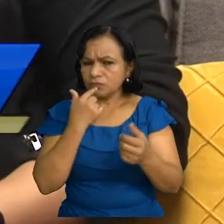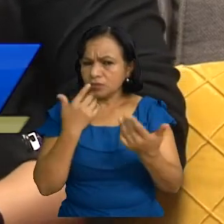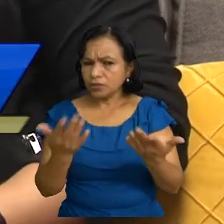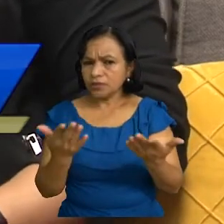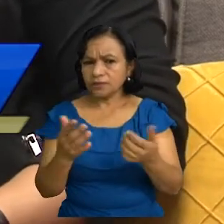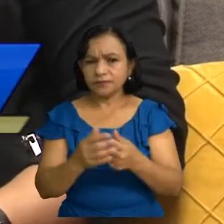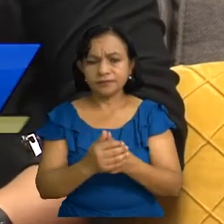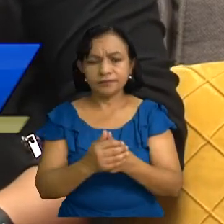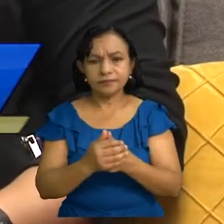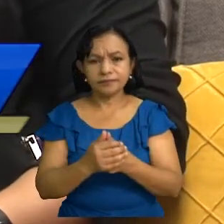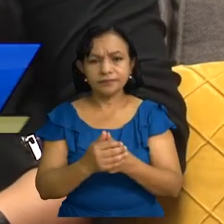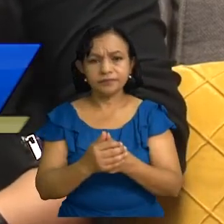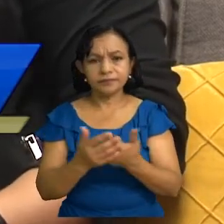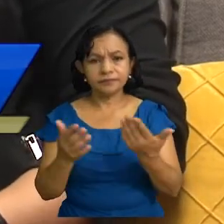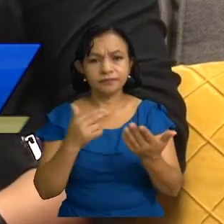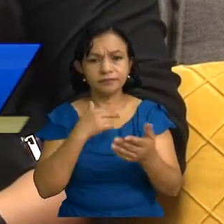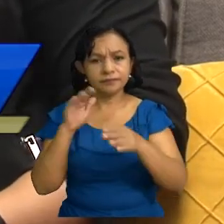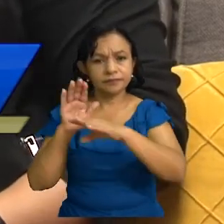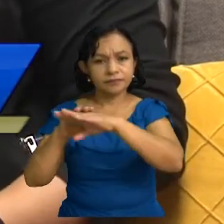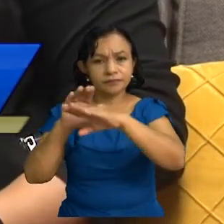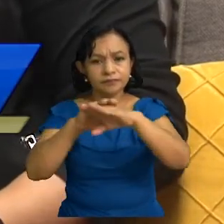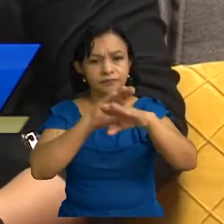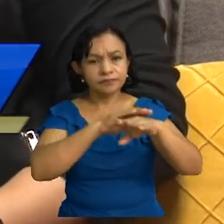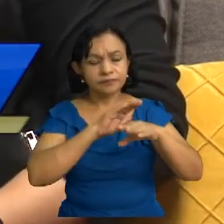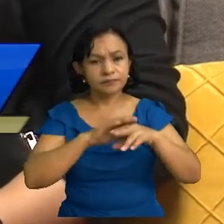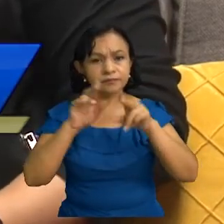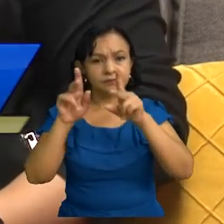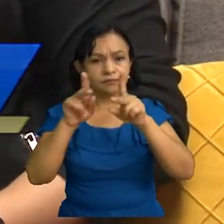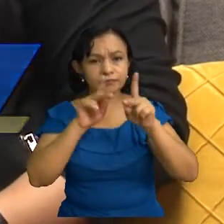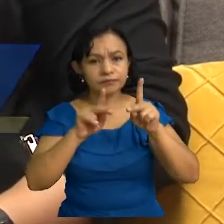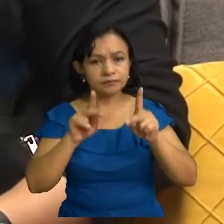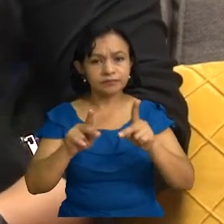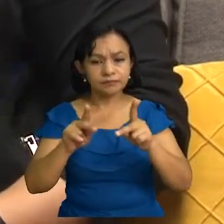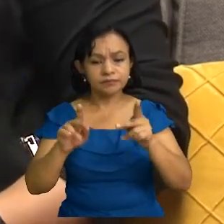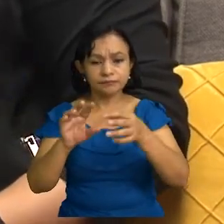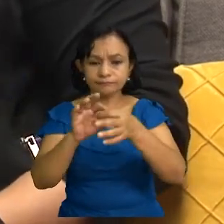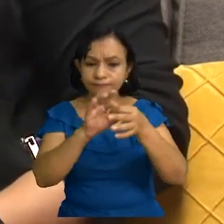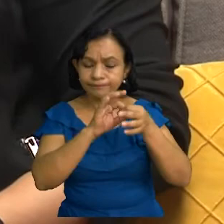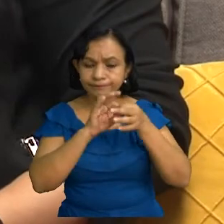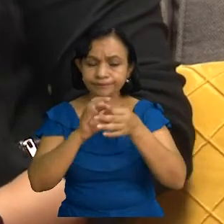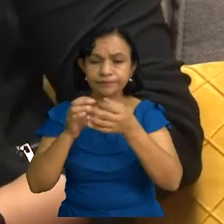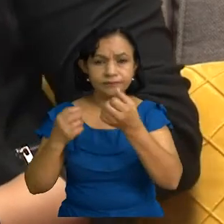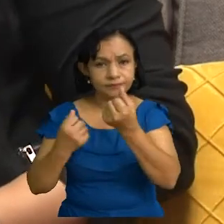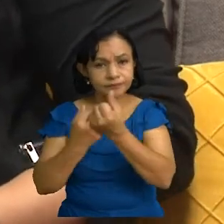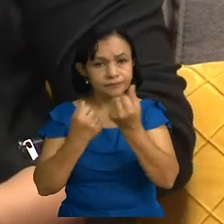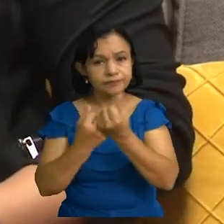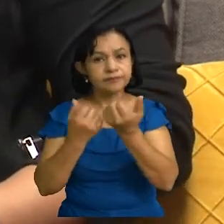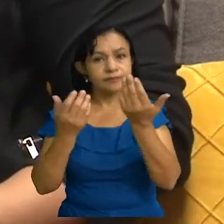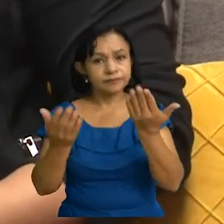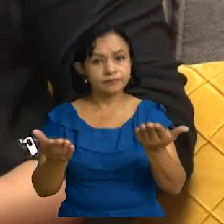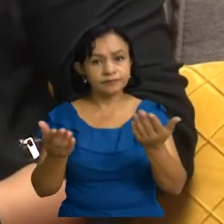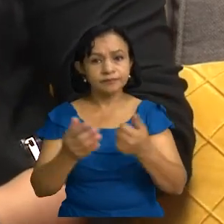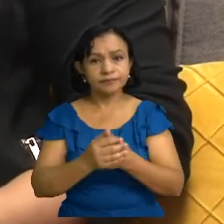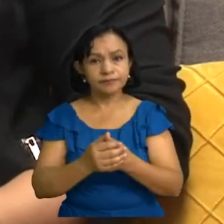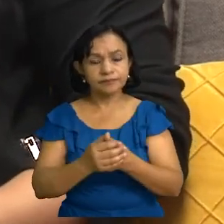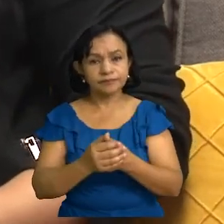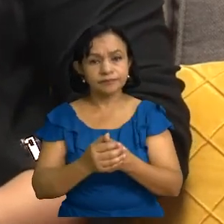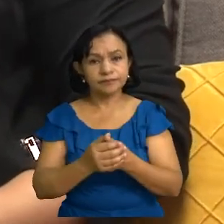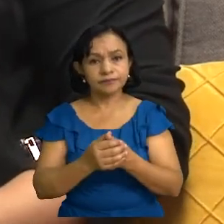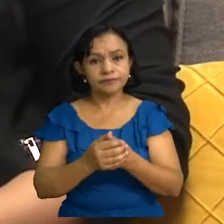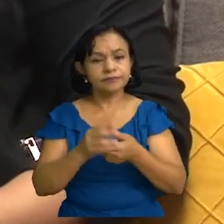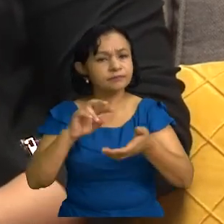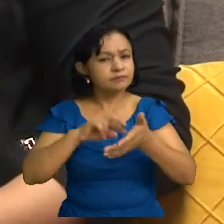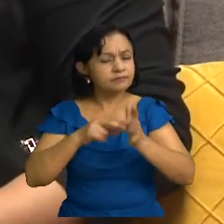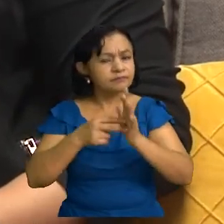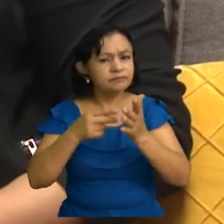otro tema es hacer un llamado a la población verdad a sumarse a este esfuerzo y no a restar porque resulta de que